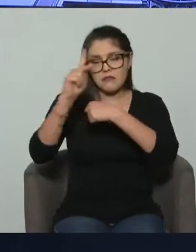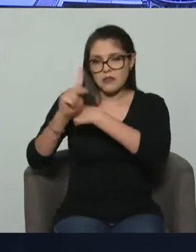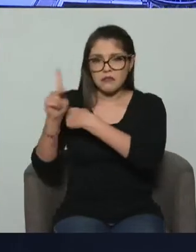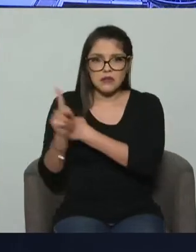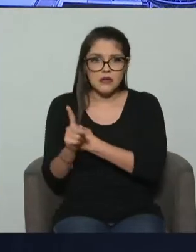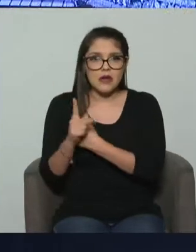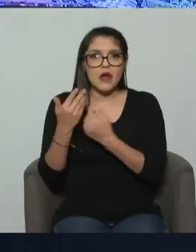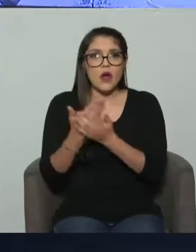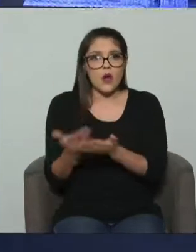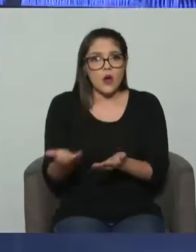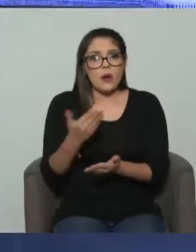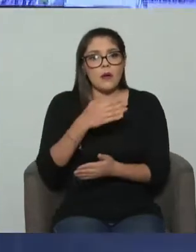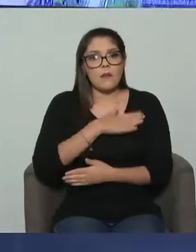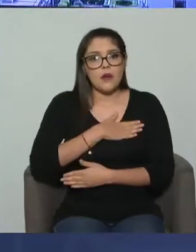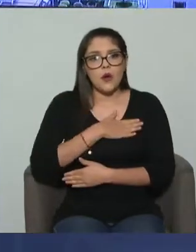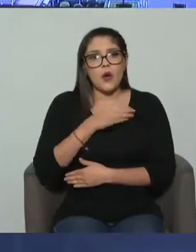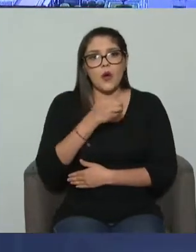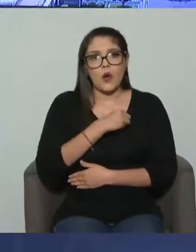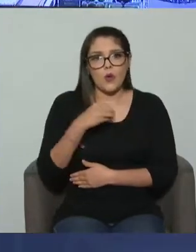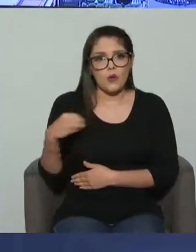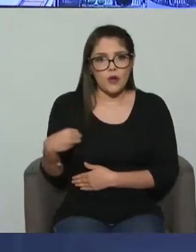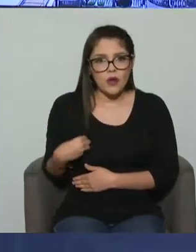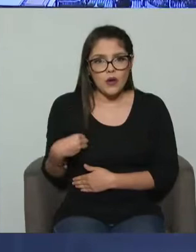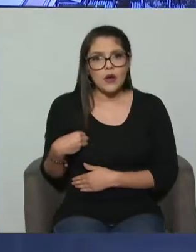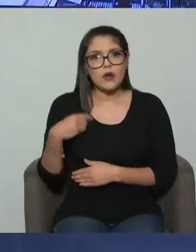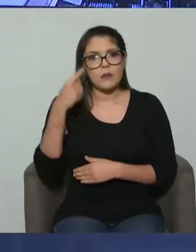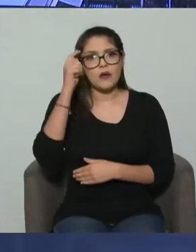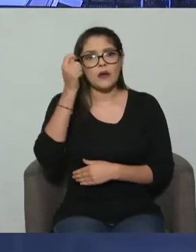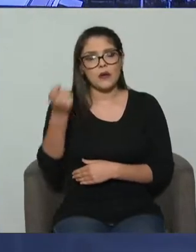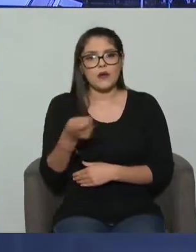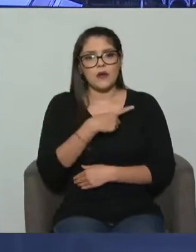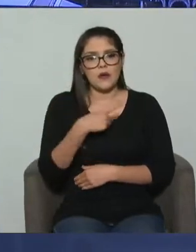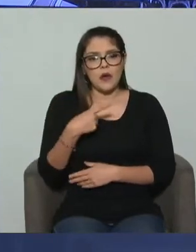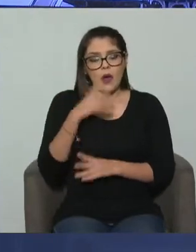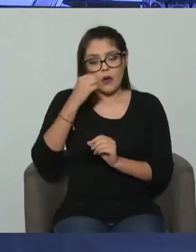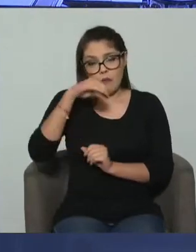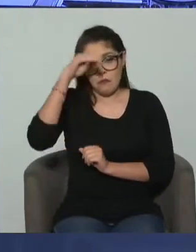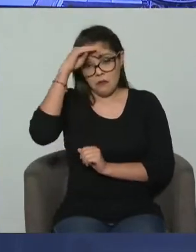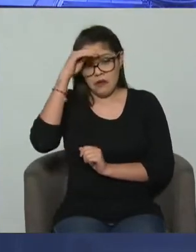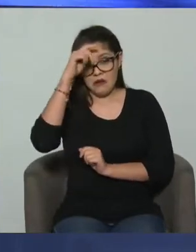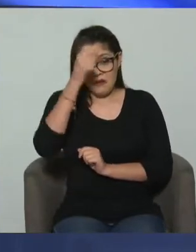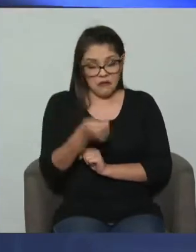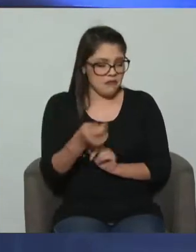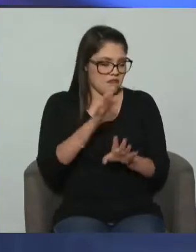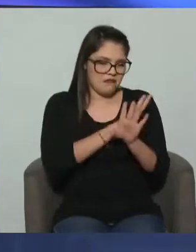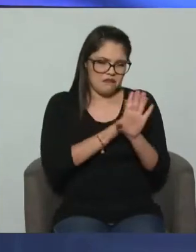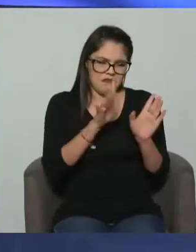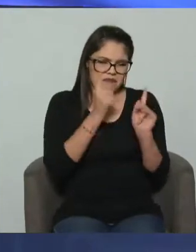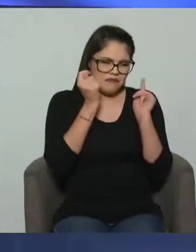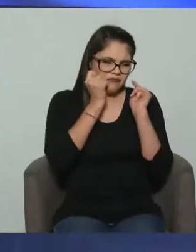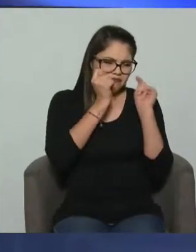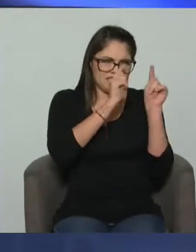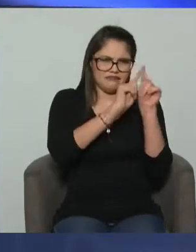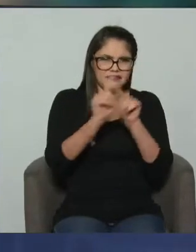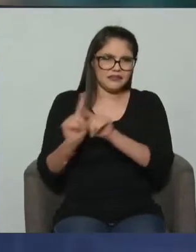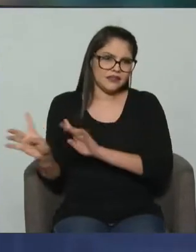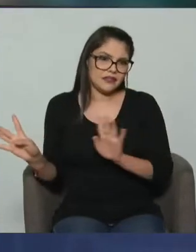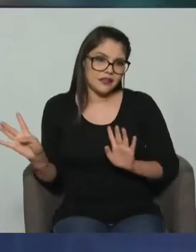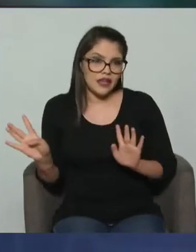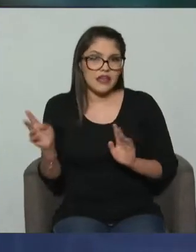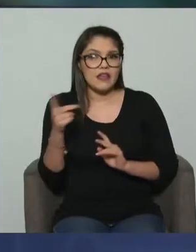es todo el problema que tenemos con las armas y todo el problema que también tenemos hacia la